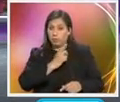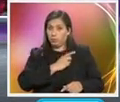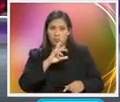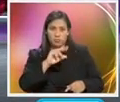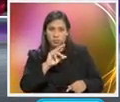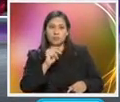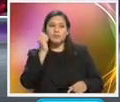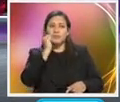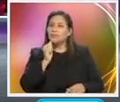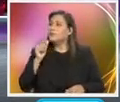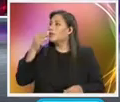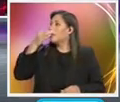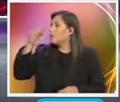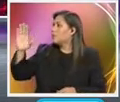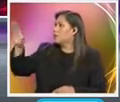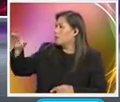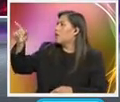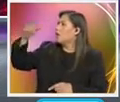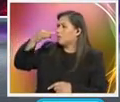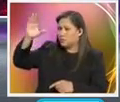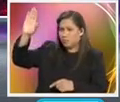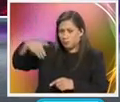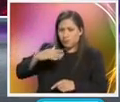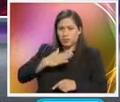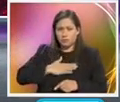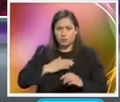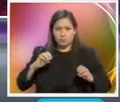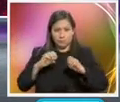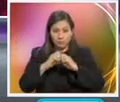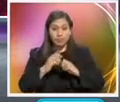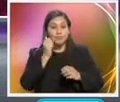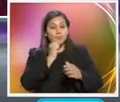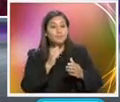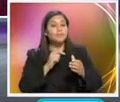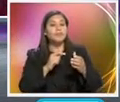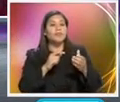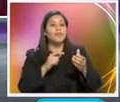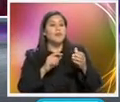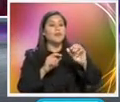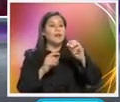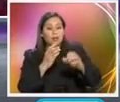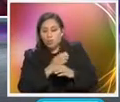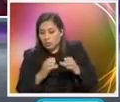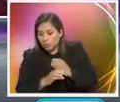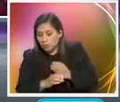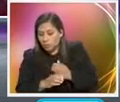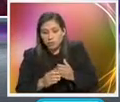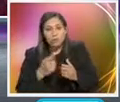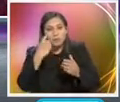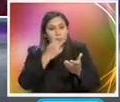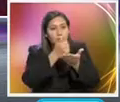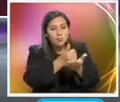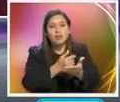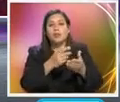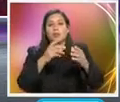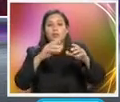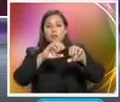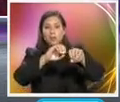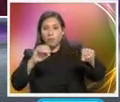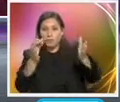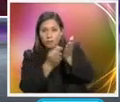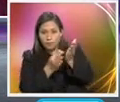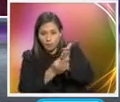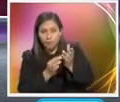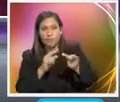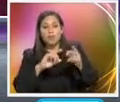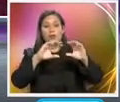debe hacerse en conjunto. Siempre tengo que llevar un dispositivo para ayudarlo. Un tubo, un salvavidas, ya sea